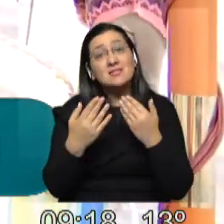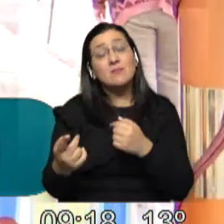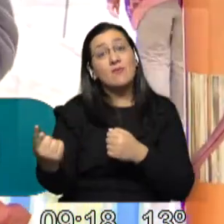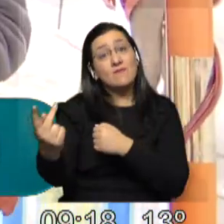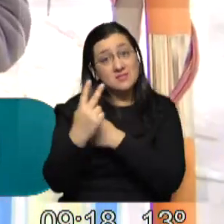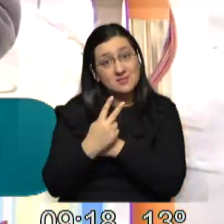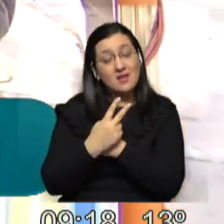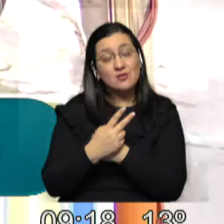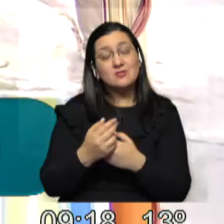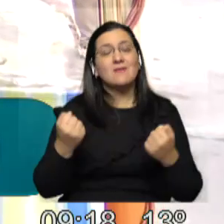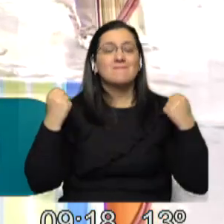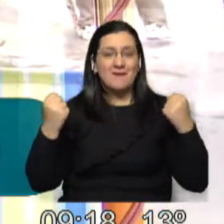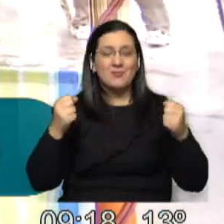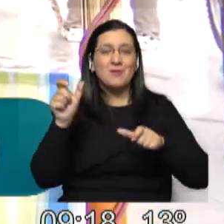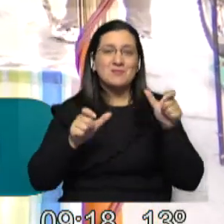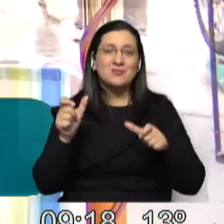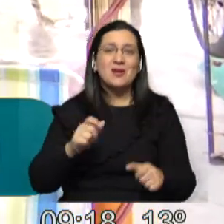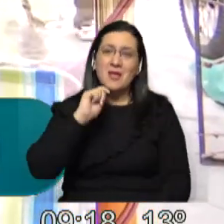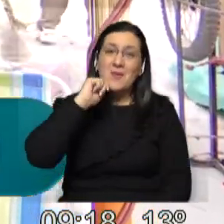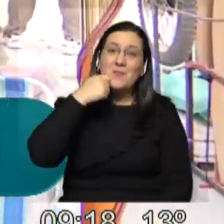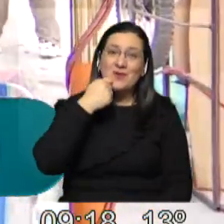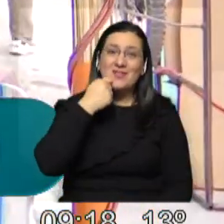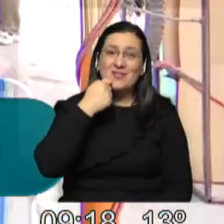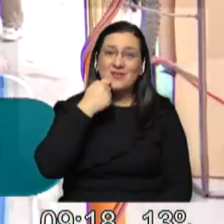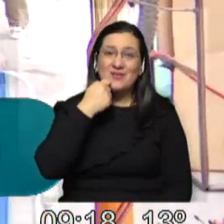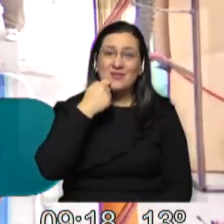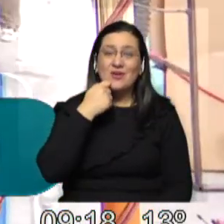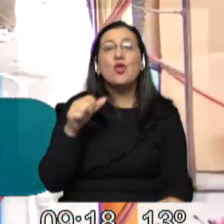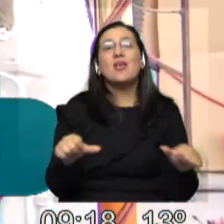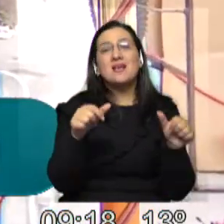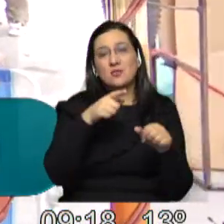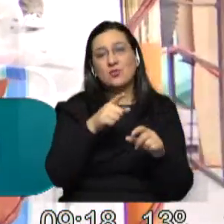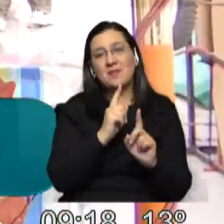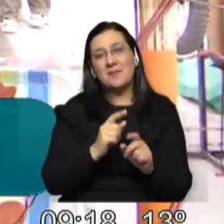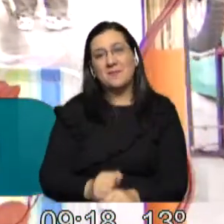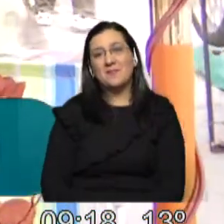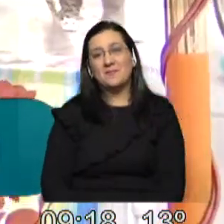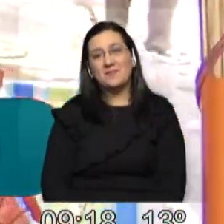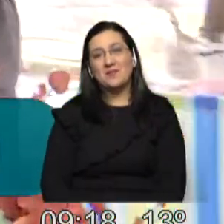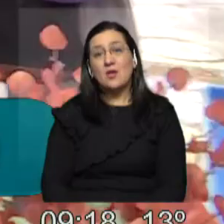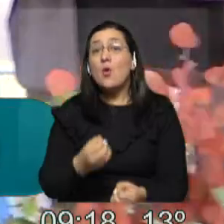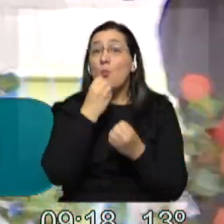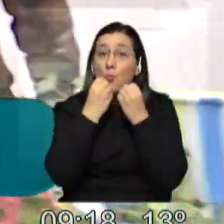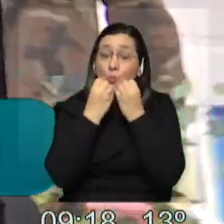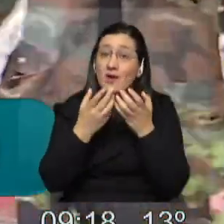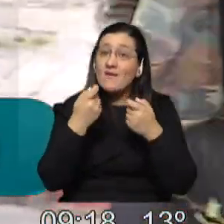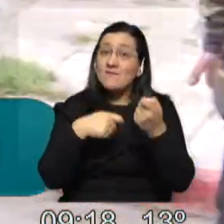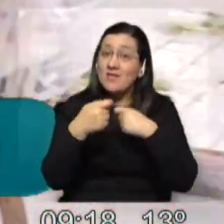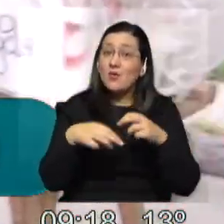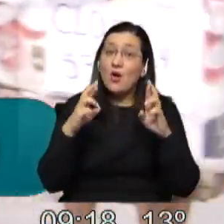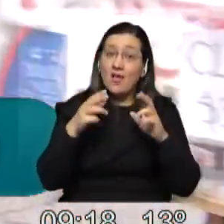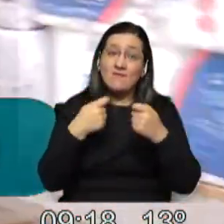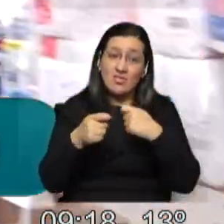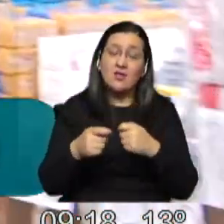bueno, vamos arriba a toda la gente y muy lindo lo que hacen ustedes también. Bien, vamos arriba, buena venta, vecinos. Seguimos